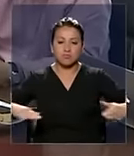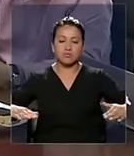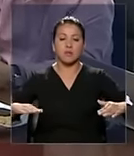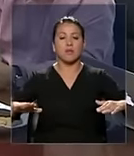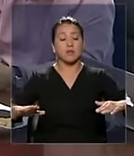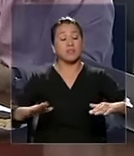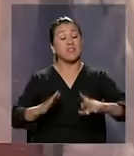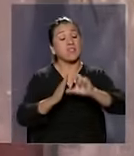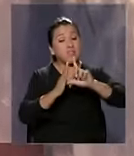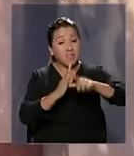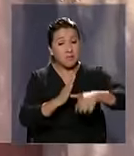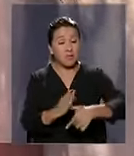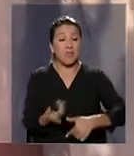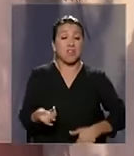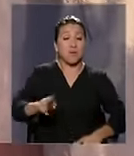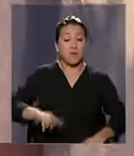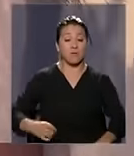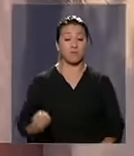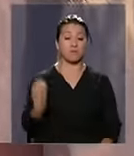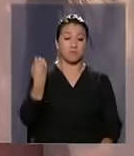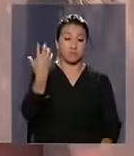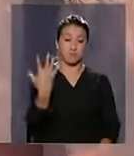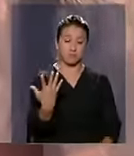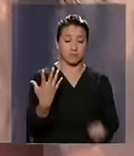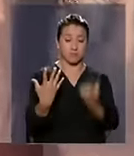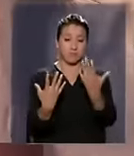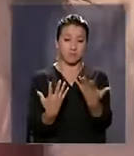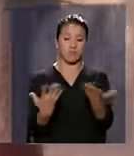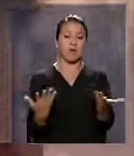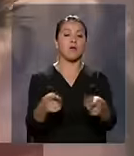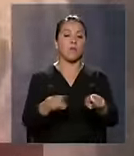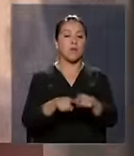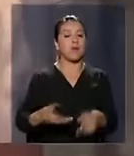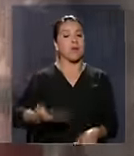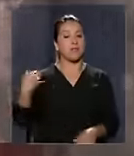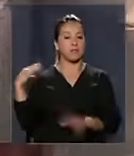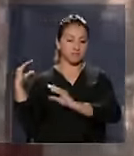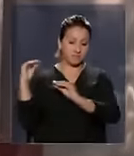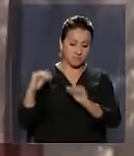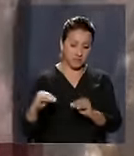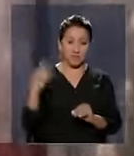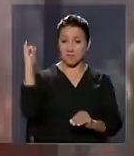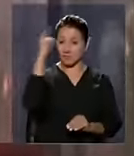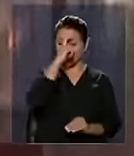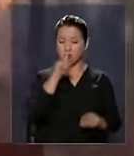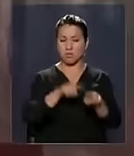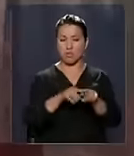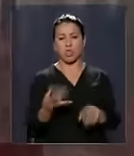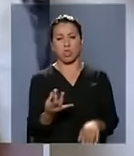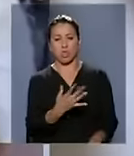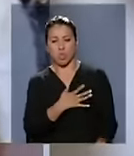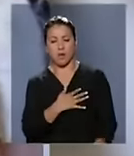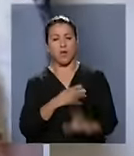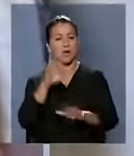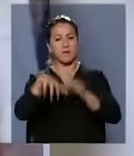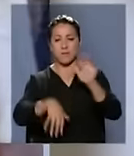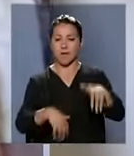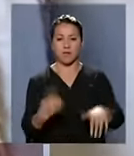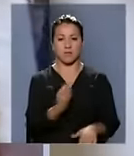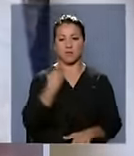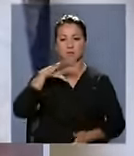camino largo para volver a tener nuestros bosques como antes. Igualmente doloroso es el daño a la fauna silvestre de